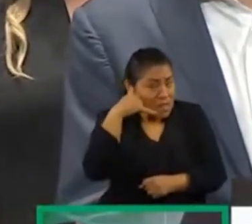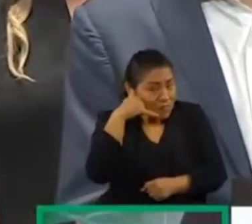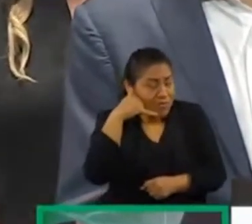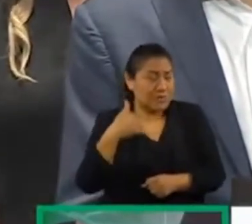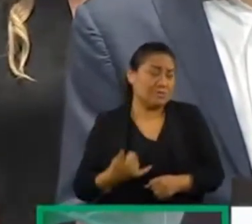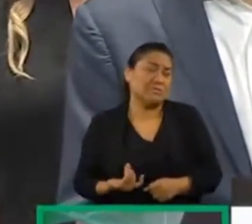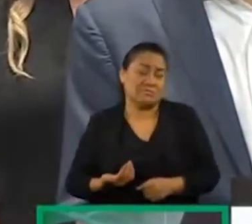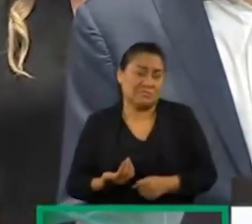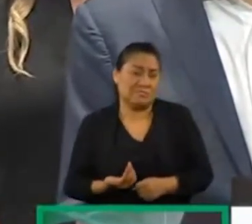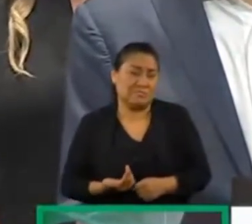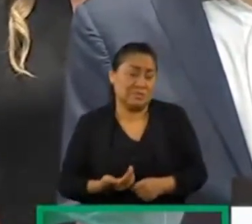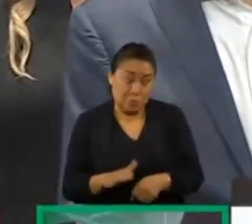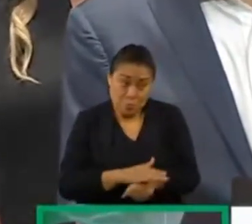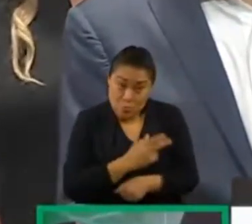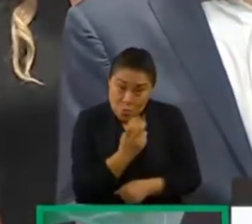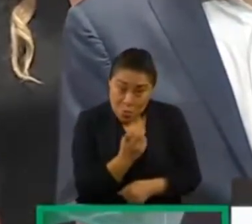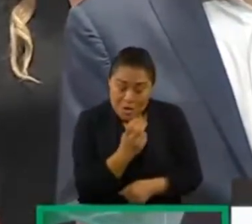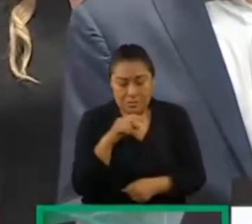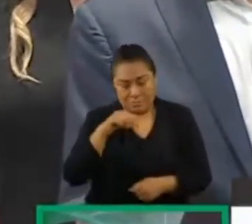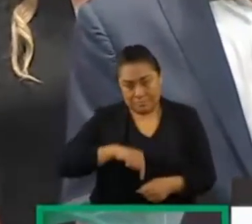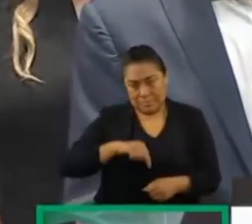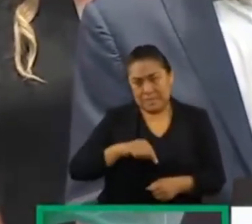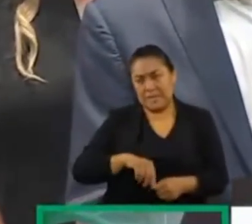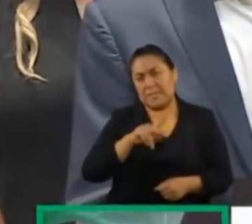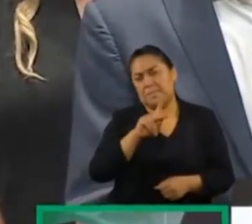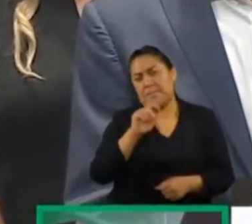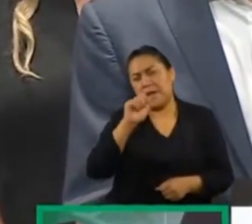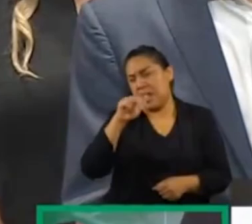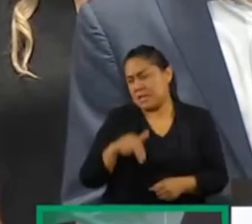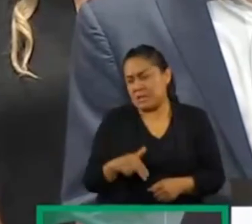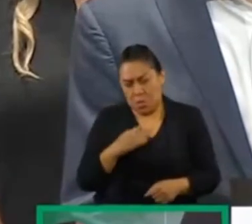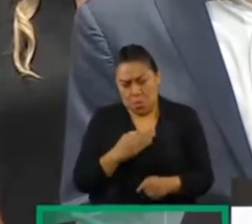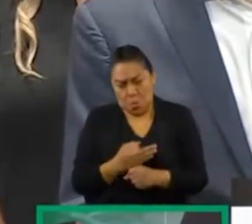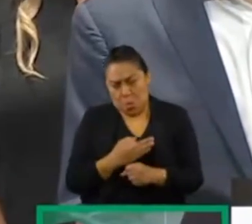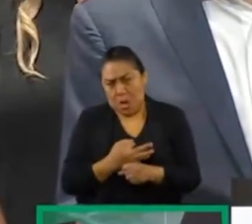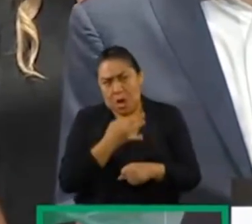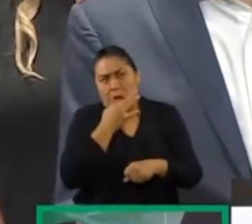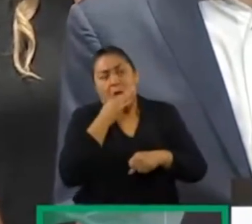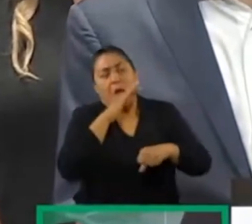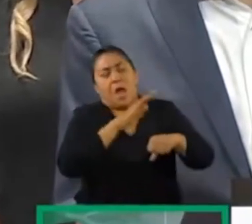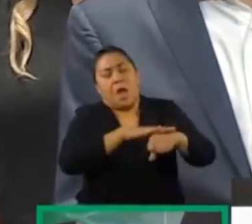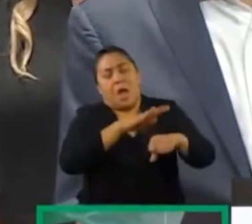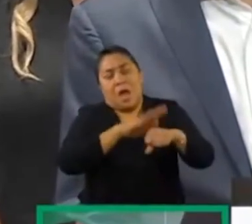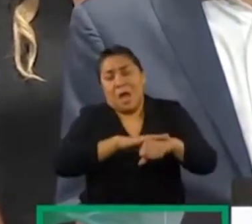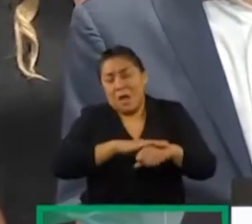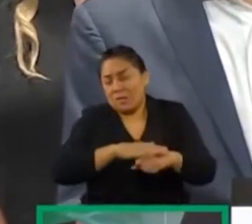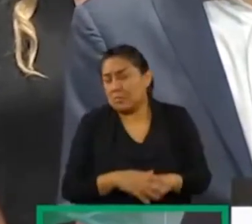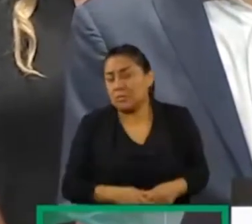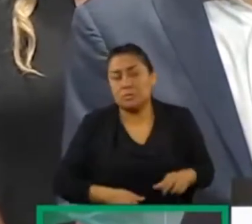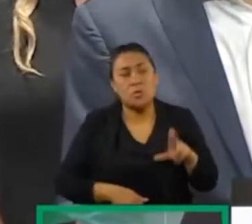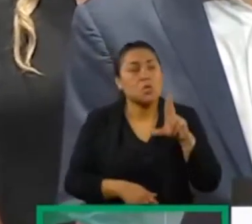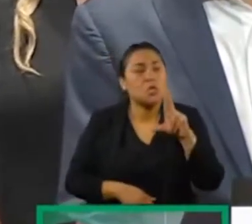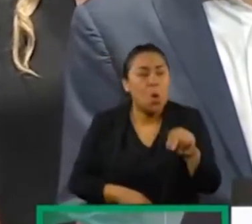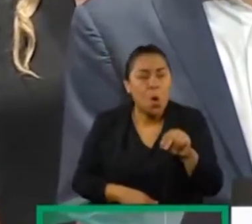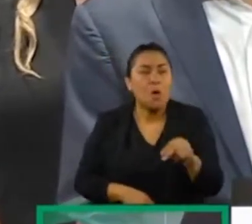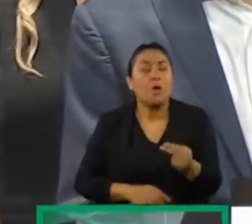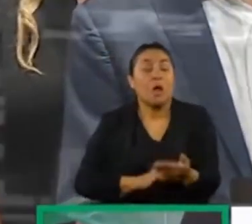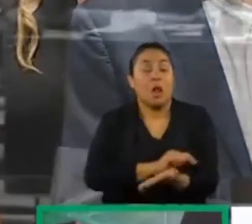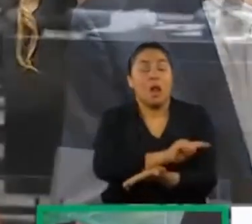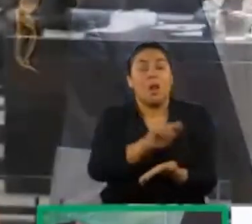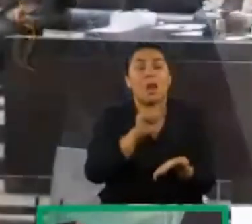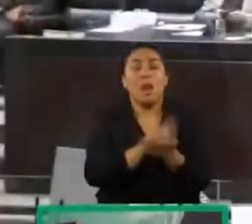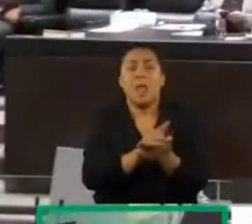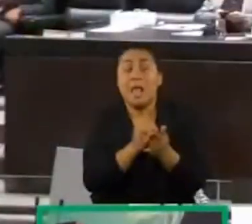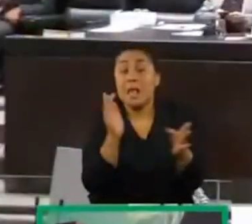eso, Acción Nacional, decimos desde hoy no a la ley espía